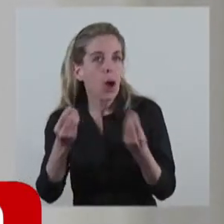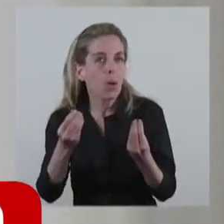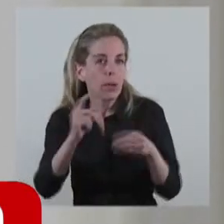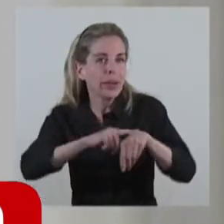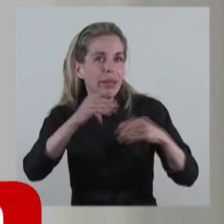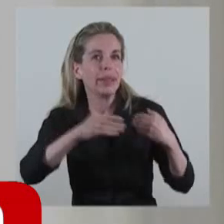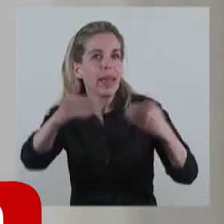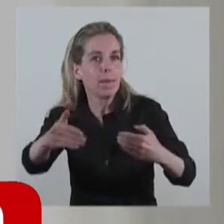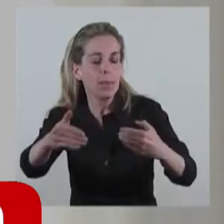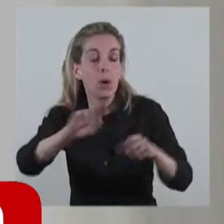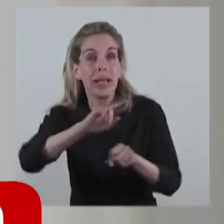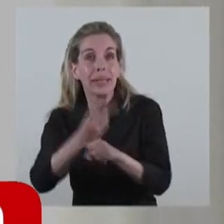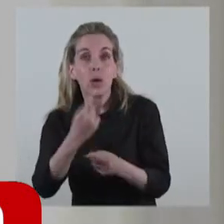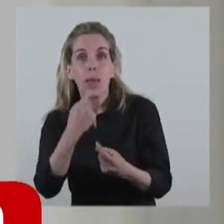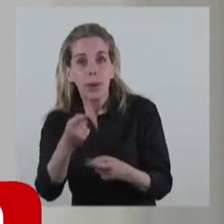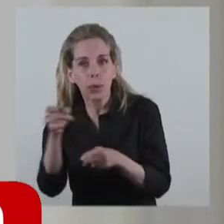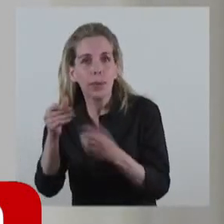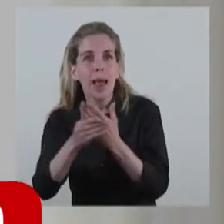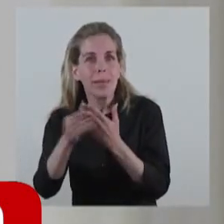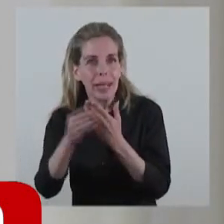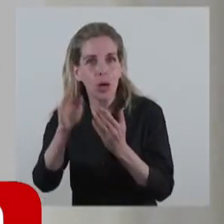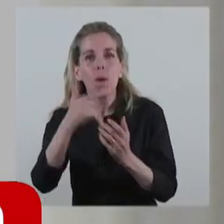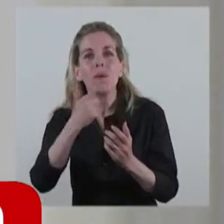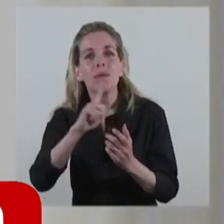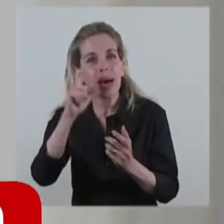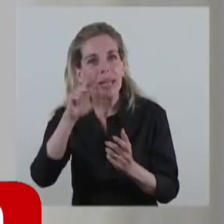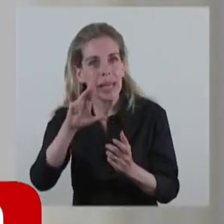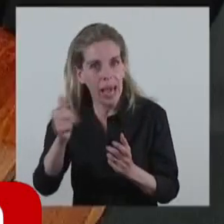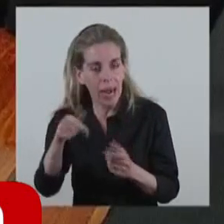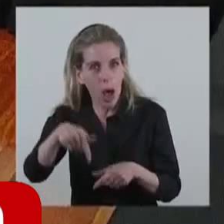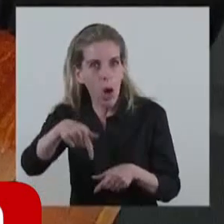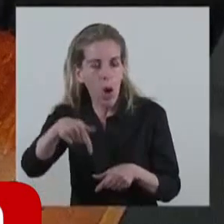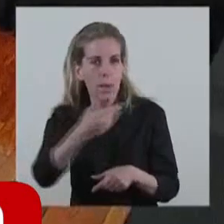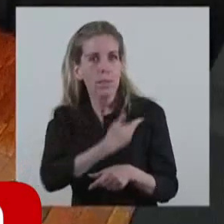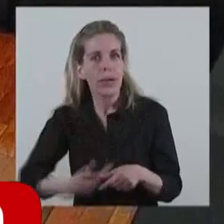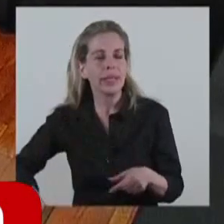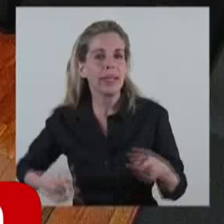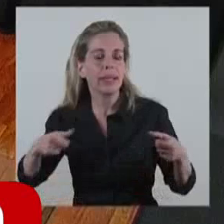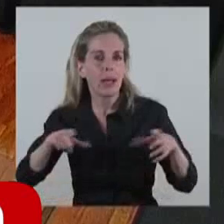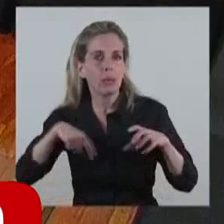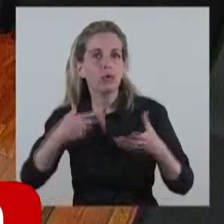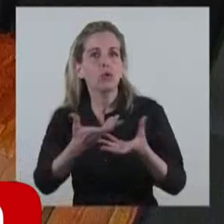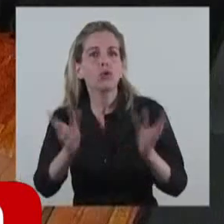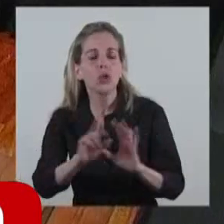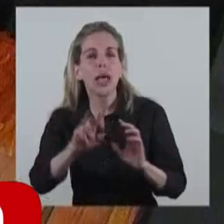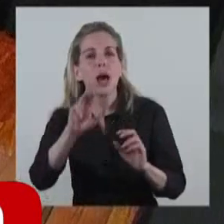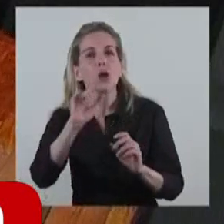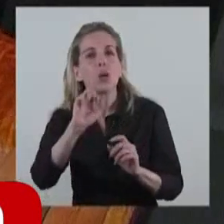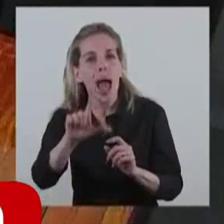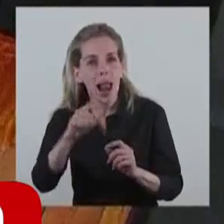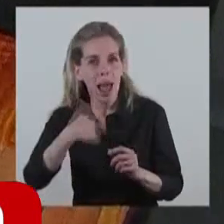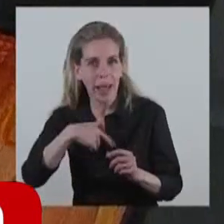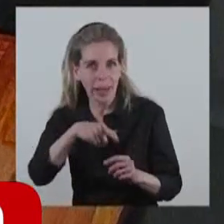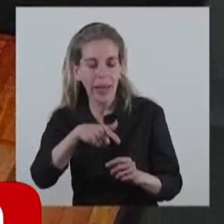Y la segunda pregunta es para el ministro Basterra. Hoy el presidente de la Sociedad Rural Argentina, Daniel